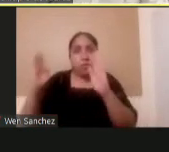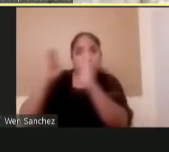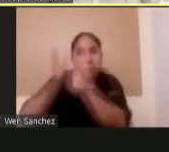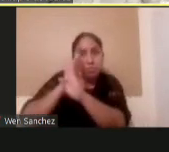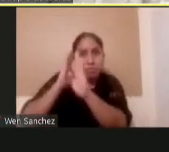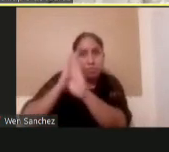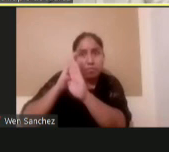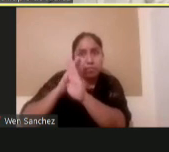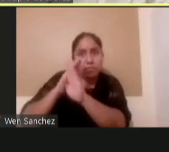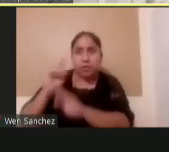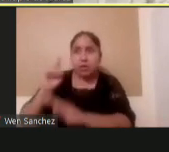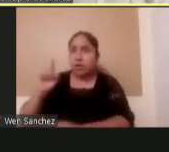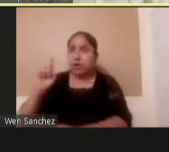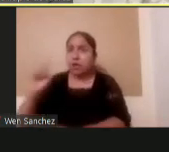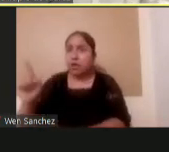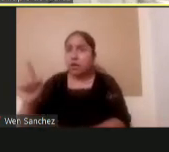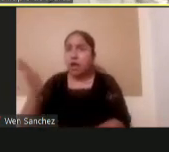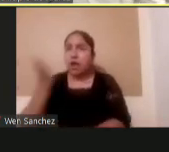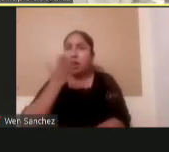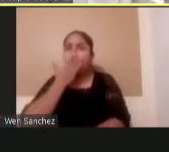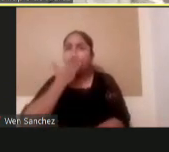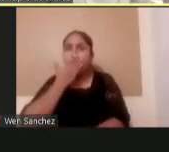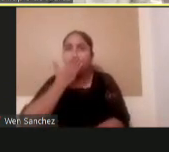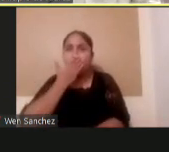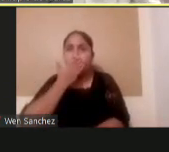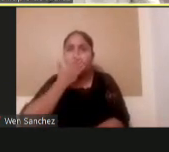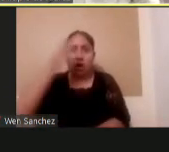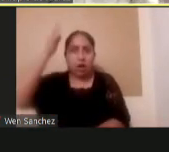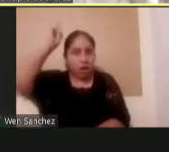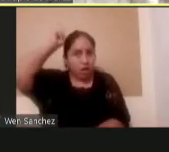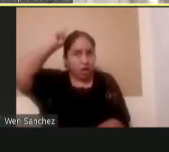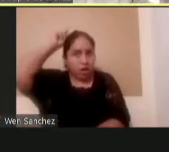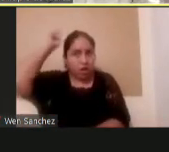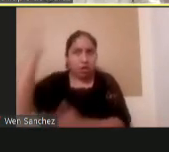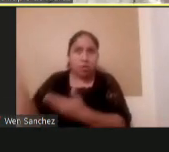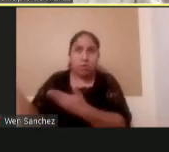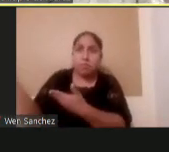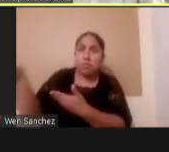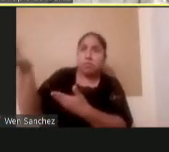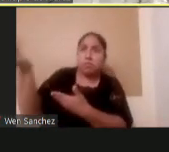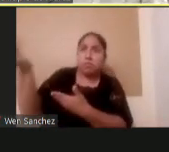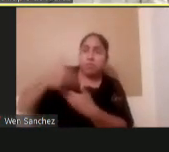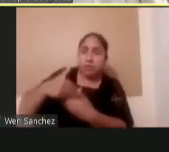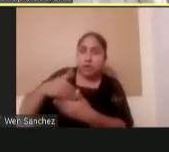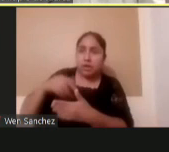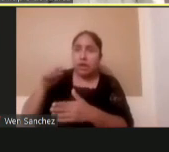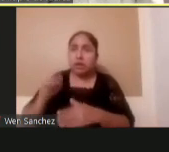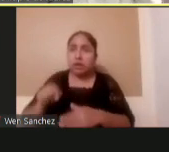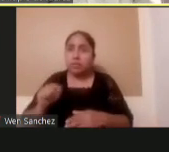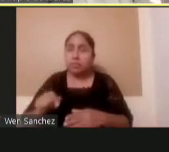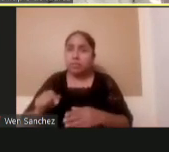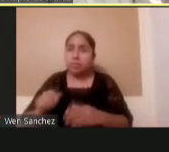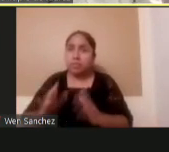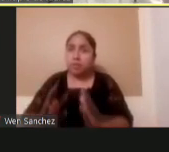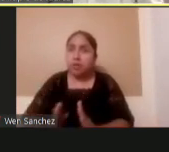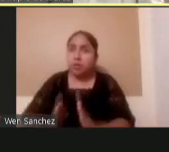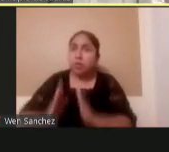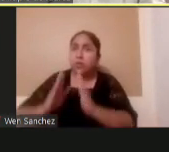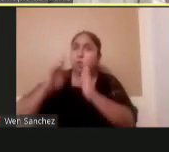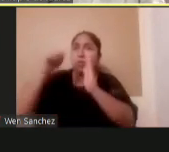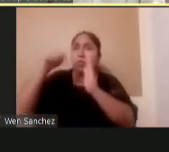su territorio. El Paso del Norte fue el refugio donde pudieron resistir todos los